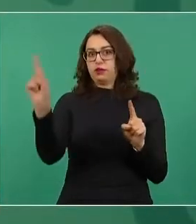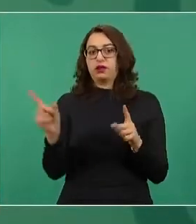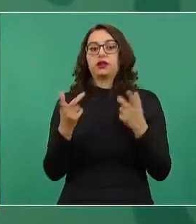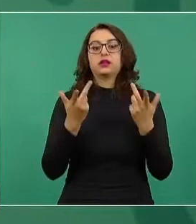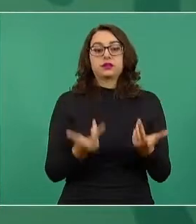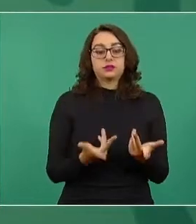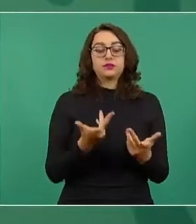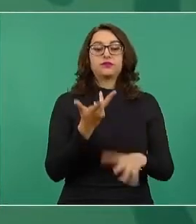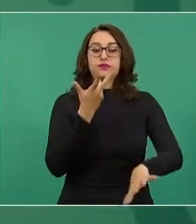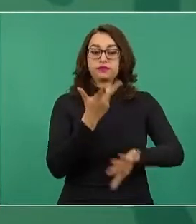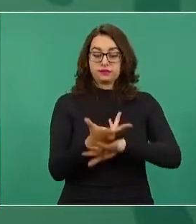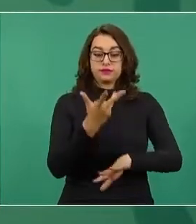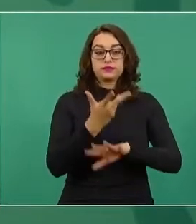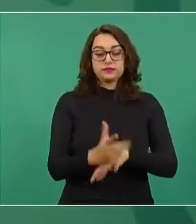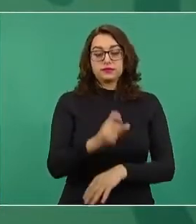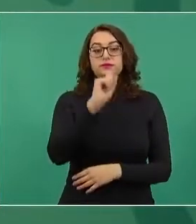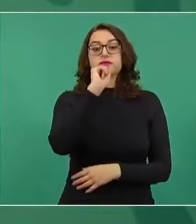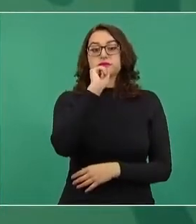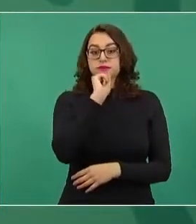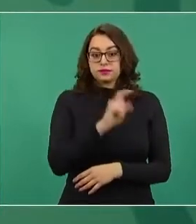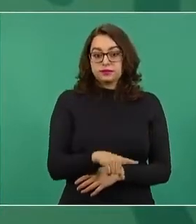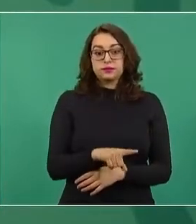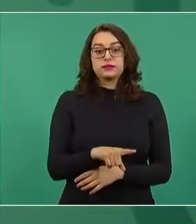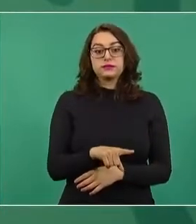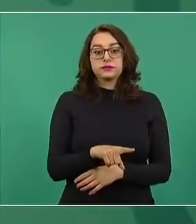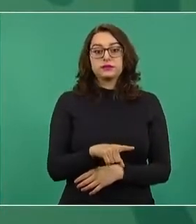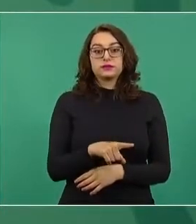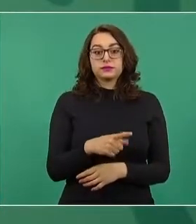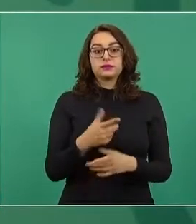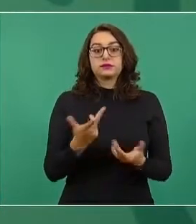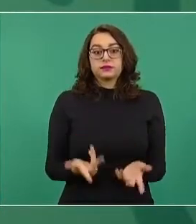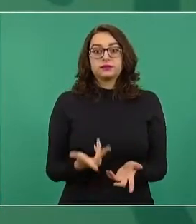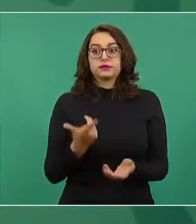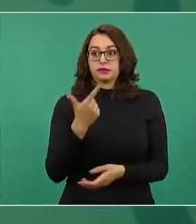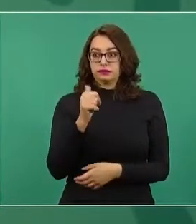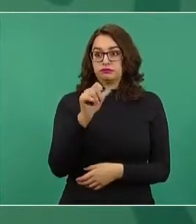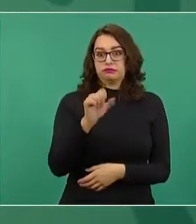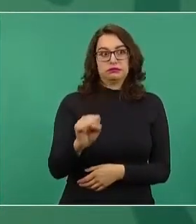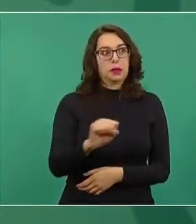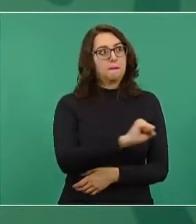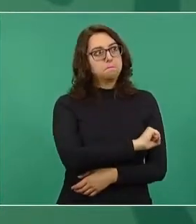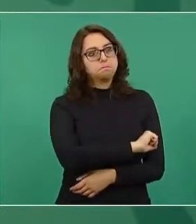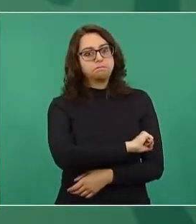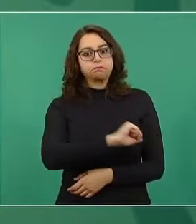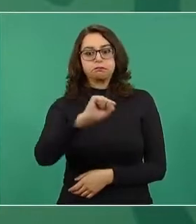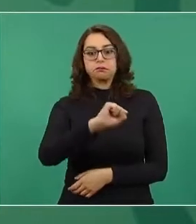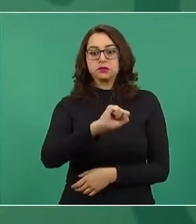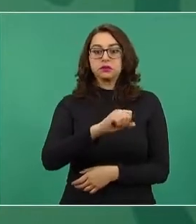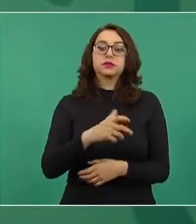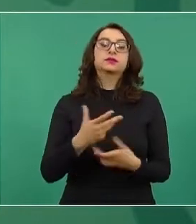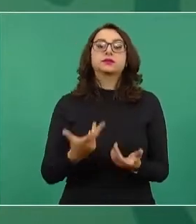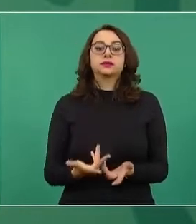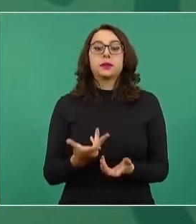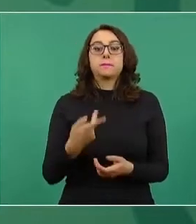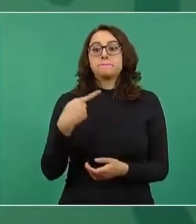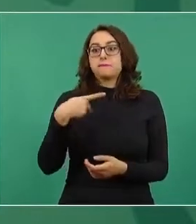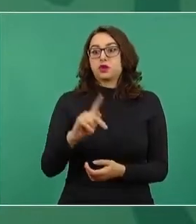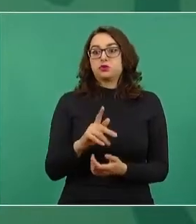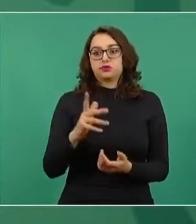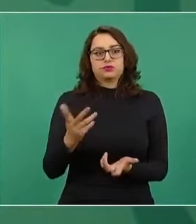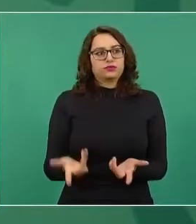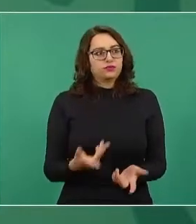en Estados Unidos, porque ha aumentado el precio del gas. Si nosotros tenemos esa